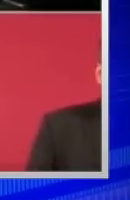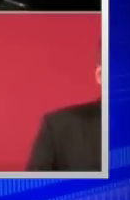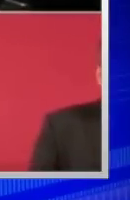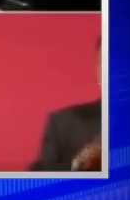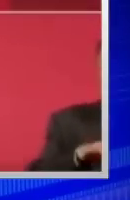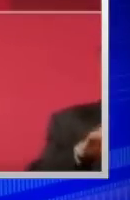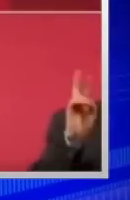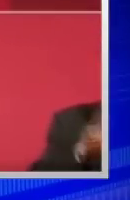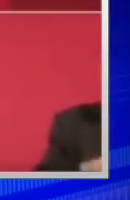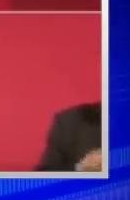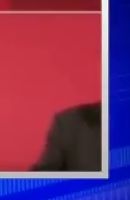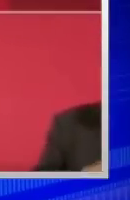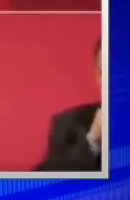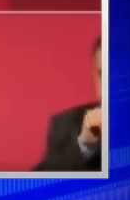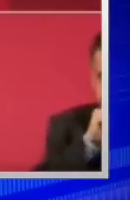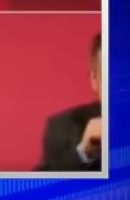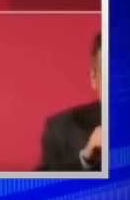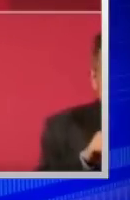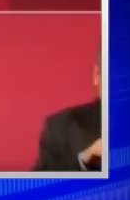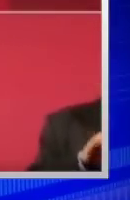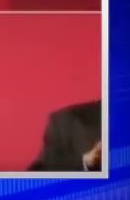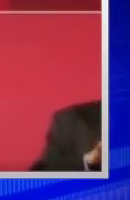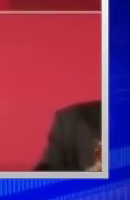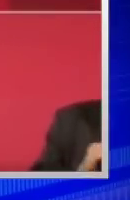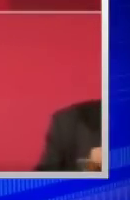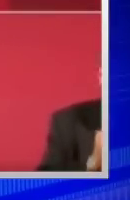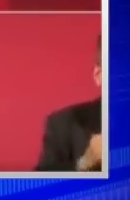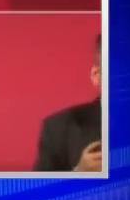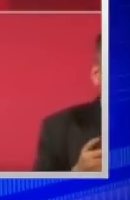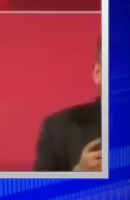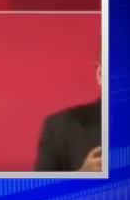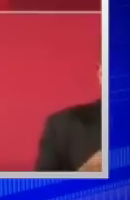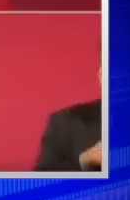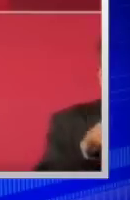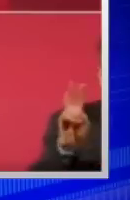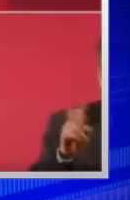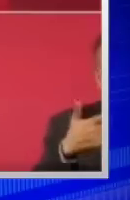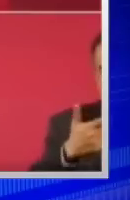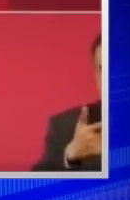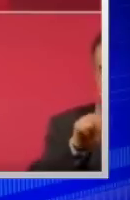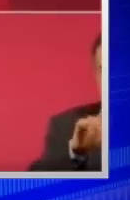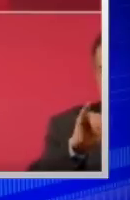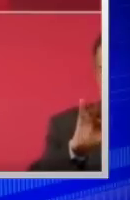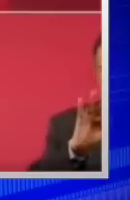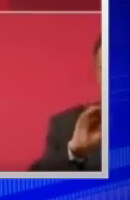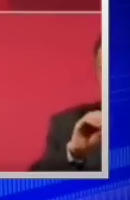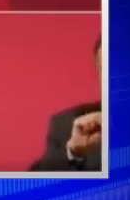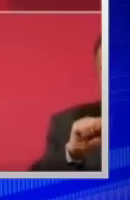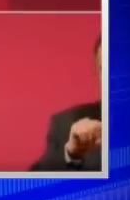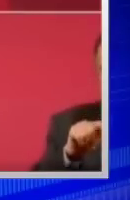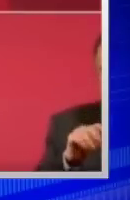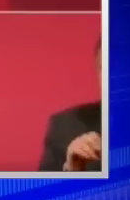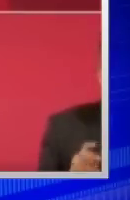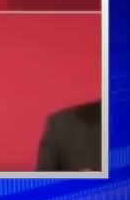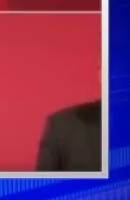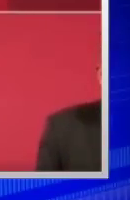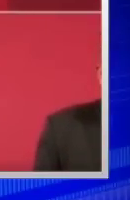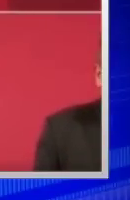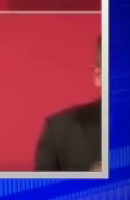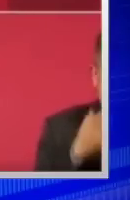se ha resuelto lo del glifosato la propuesta que nosotros estamos impulsando